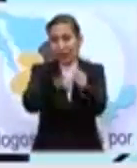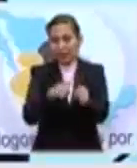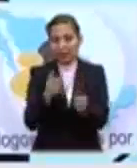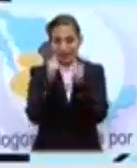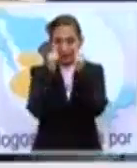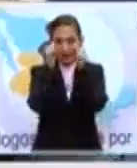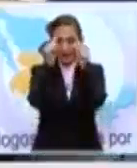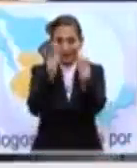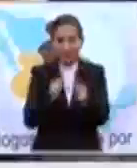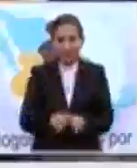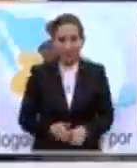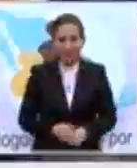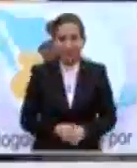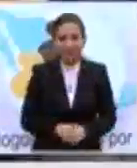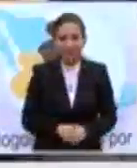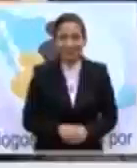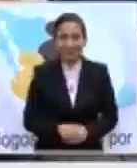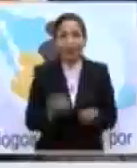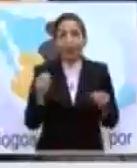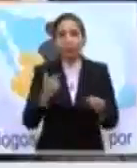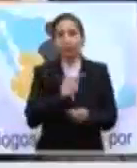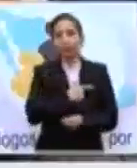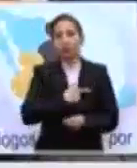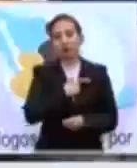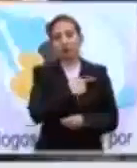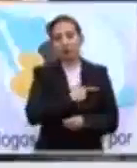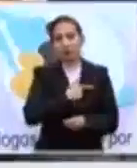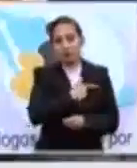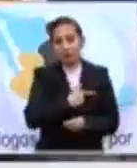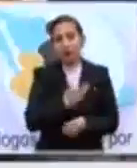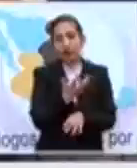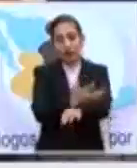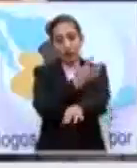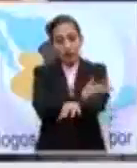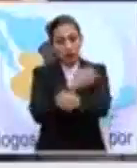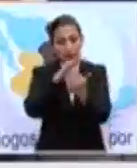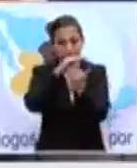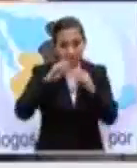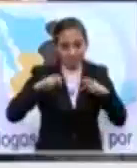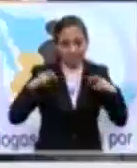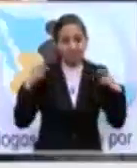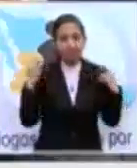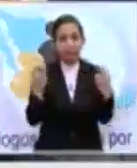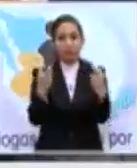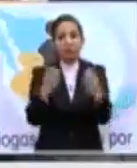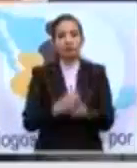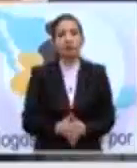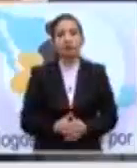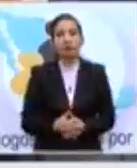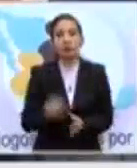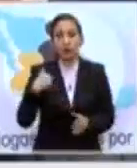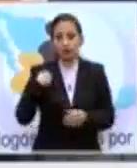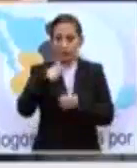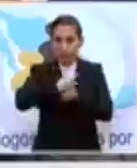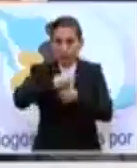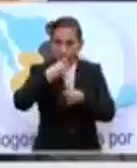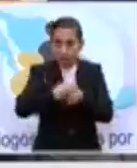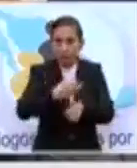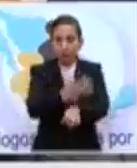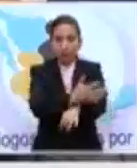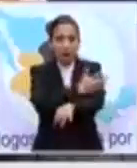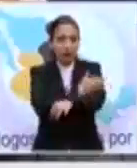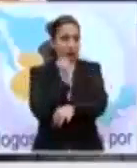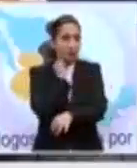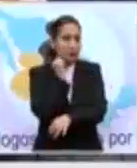escuchamos. Bueno, me da mucho gusto que nos acompañen aquí en la mesa, a todos los invitados, mis compañeros